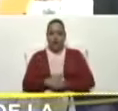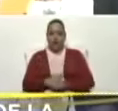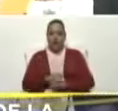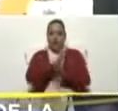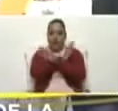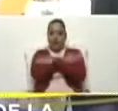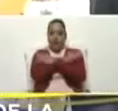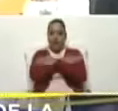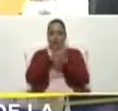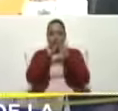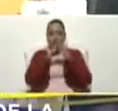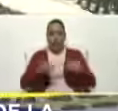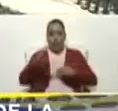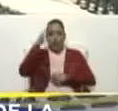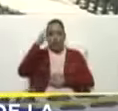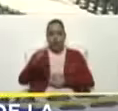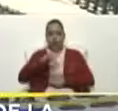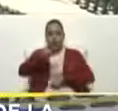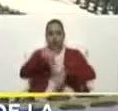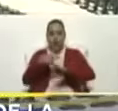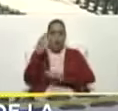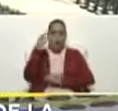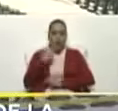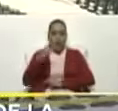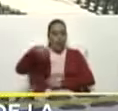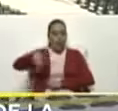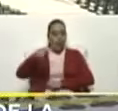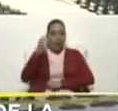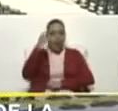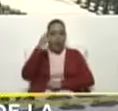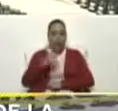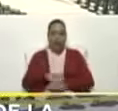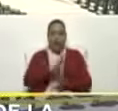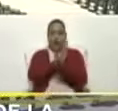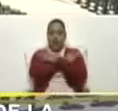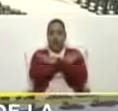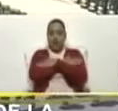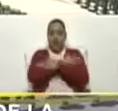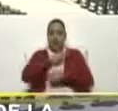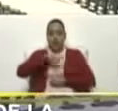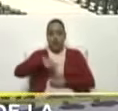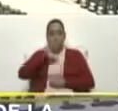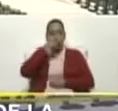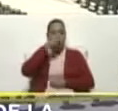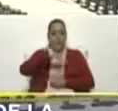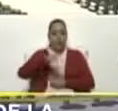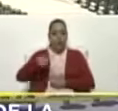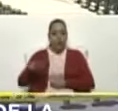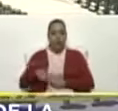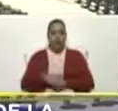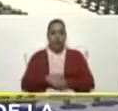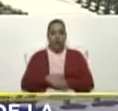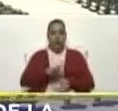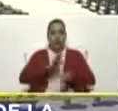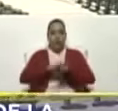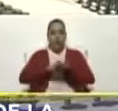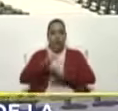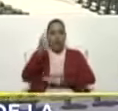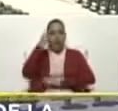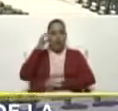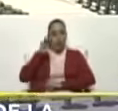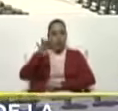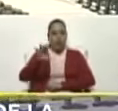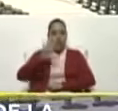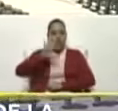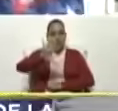felicitando a toda la Fuerza Armada Nacional Bolivariana en su día, felicitando a nuestro pueblo, porque el Día de la Patria, 5 de